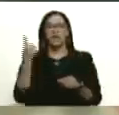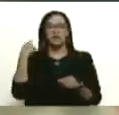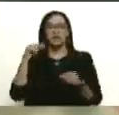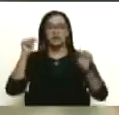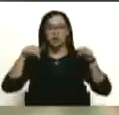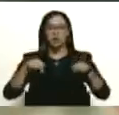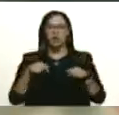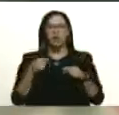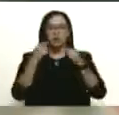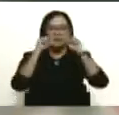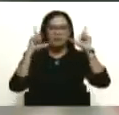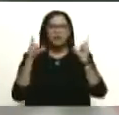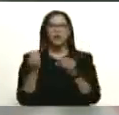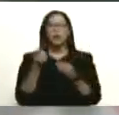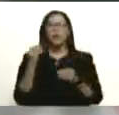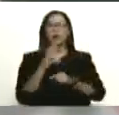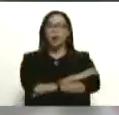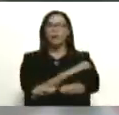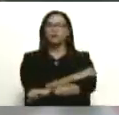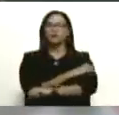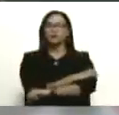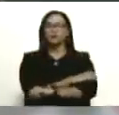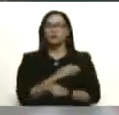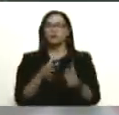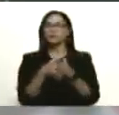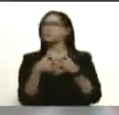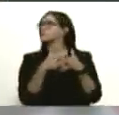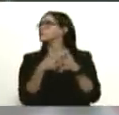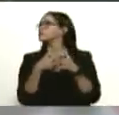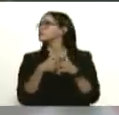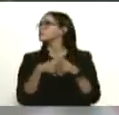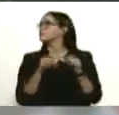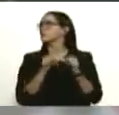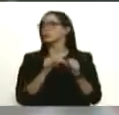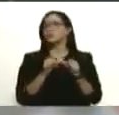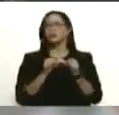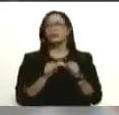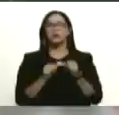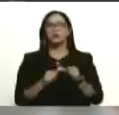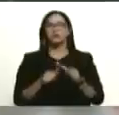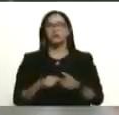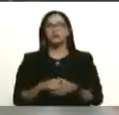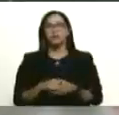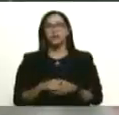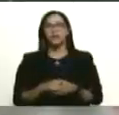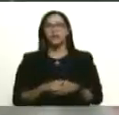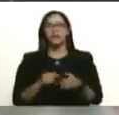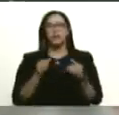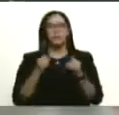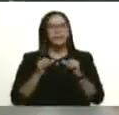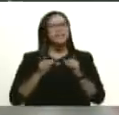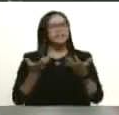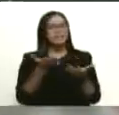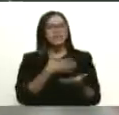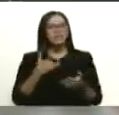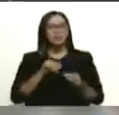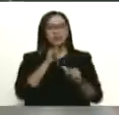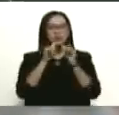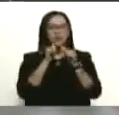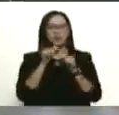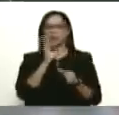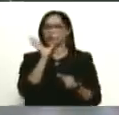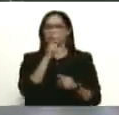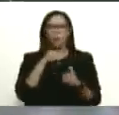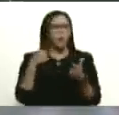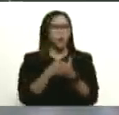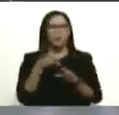cómo la oposición, el imperialismo, mantienen todavía el relato y pretenden mantener el relato de que no hubo golpe de Estado,